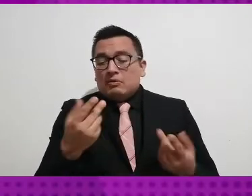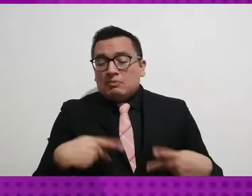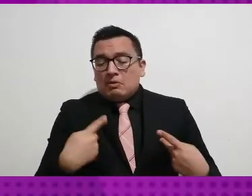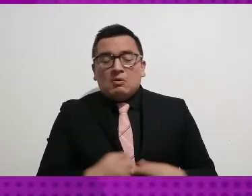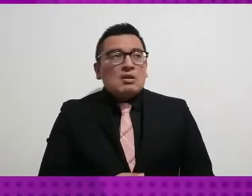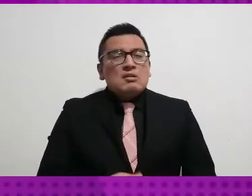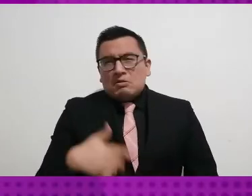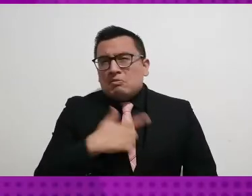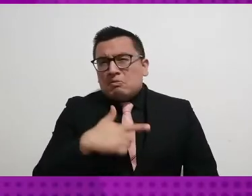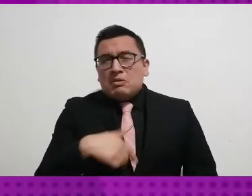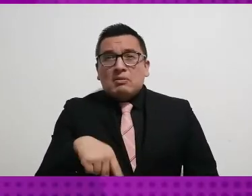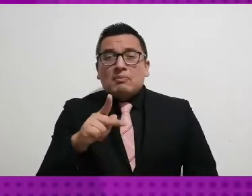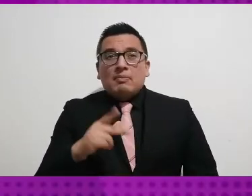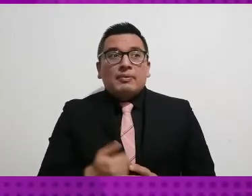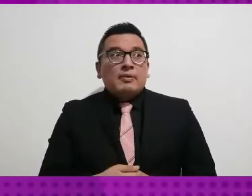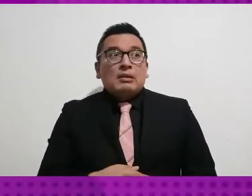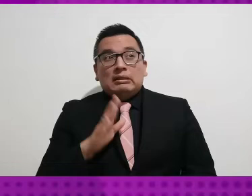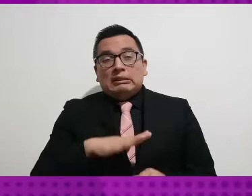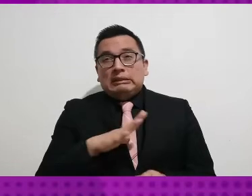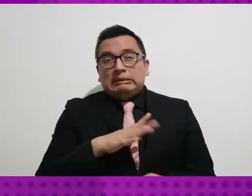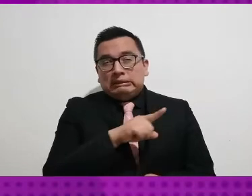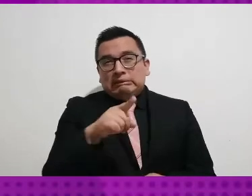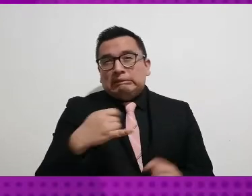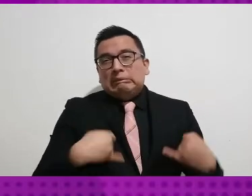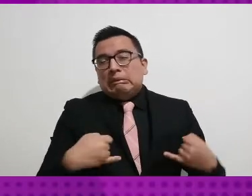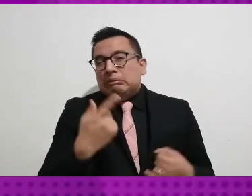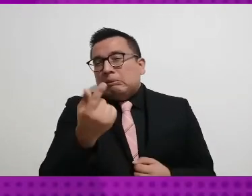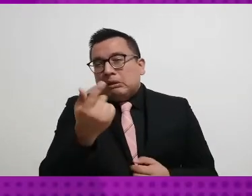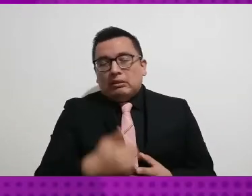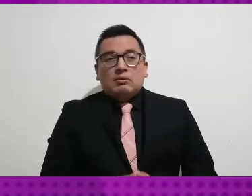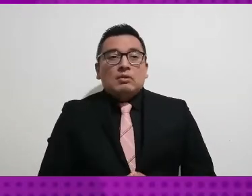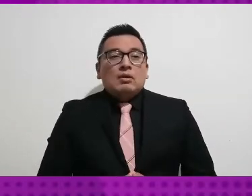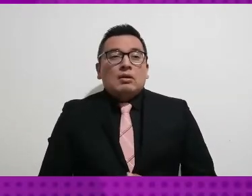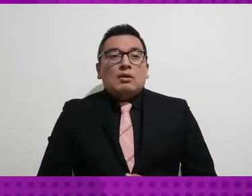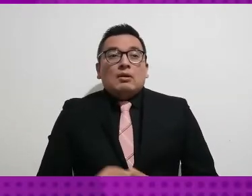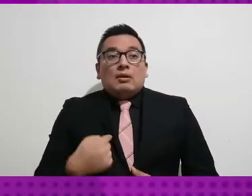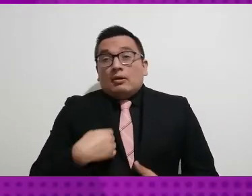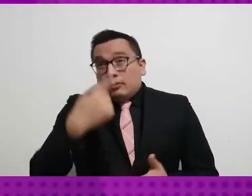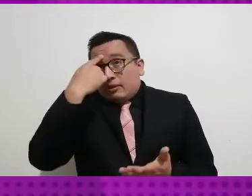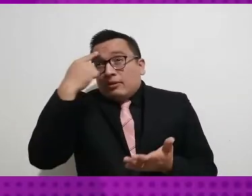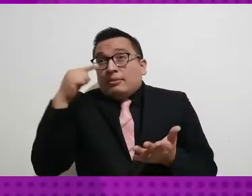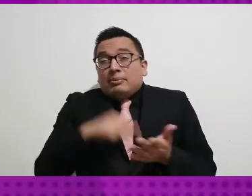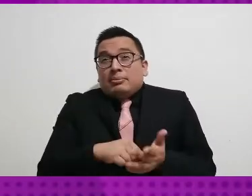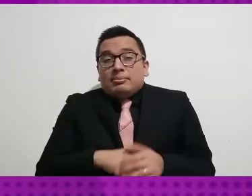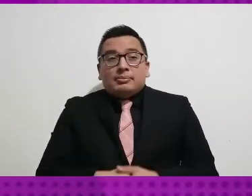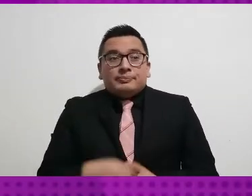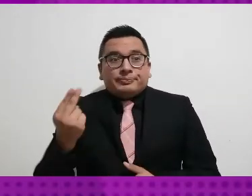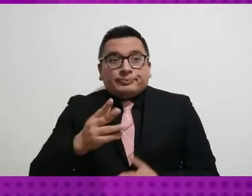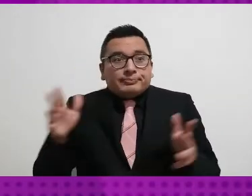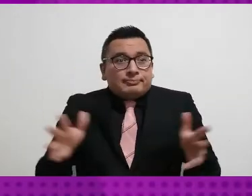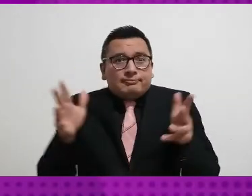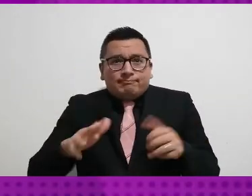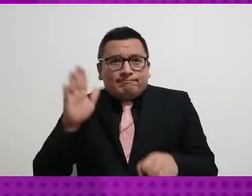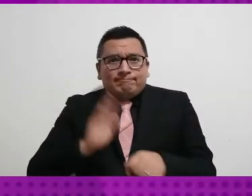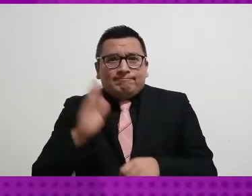les gusta, pero sí son pocos en relación con lo que pudiera ser. Yo creo que el deber ser, creo que se hace falta impulsar